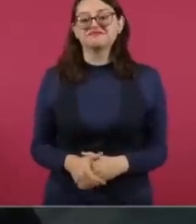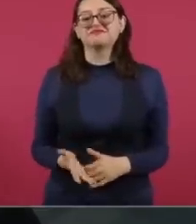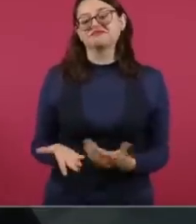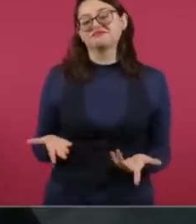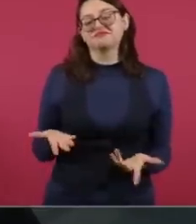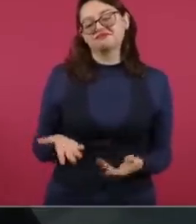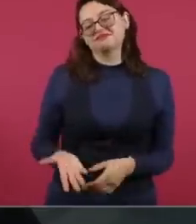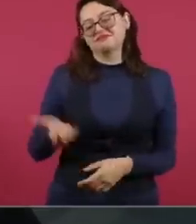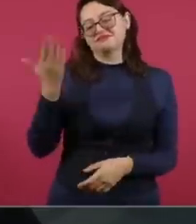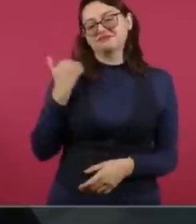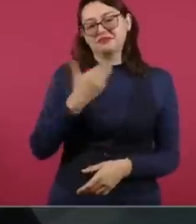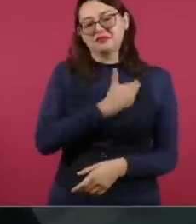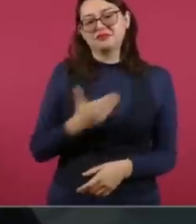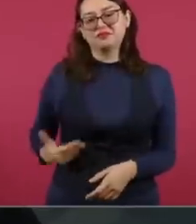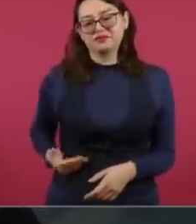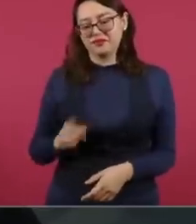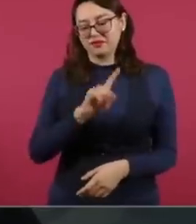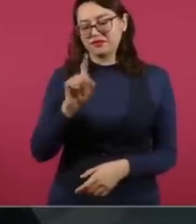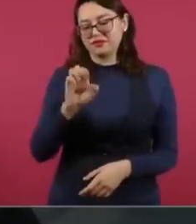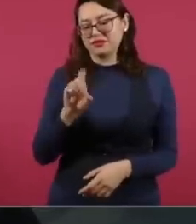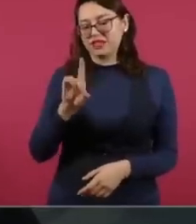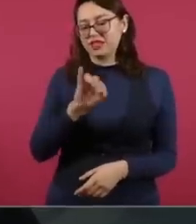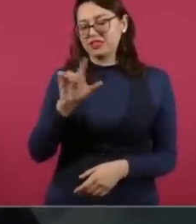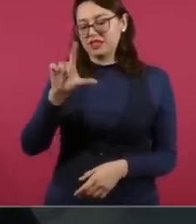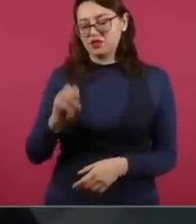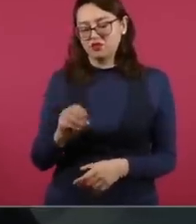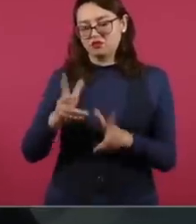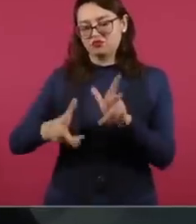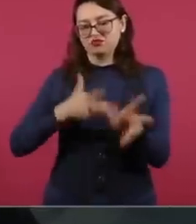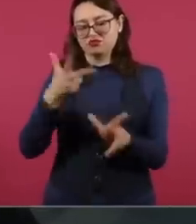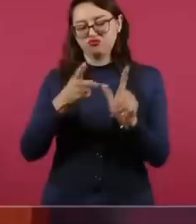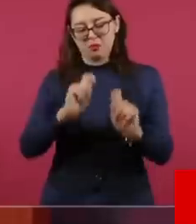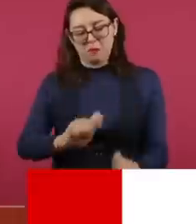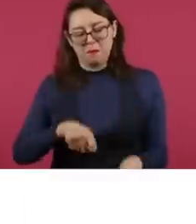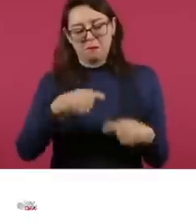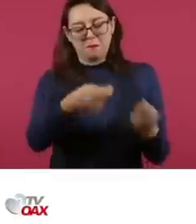privatizó los ferrocarriles.